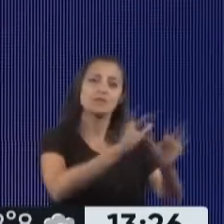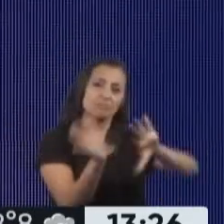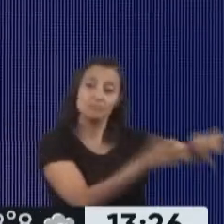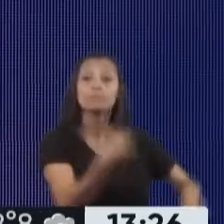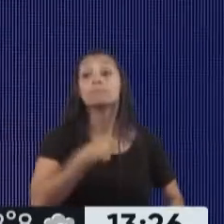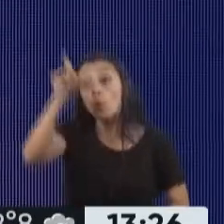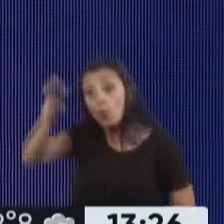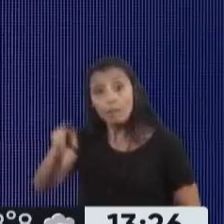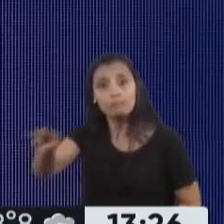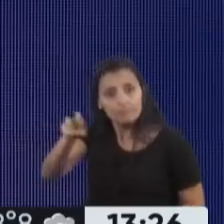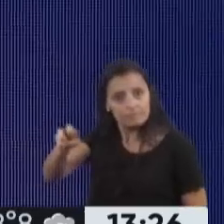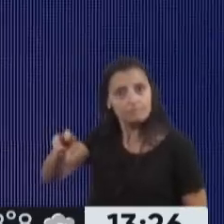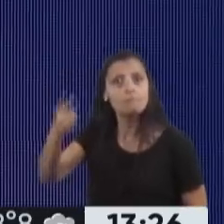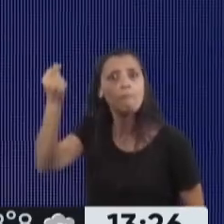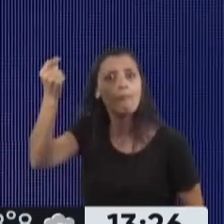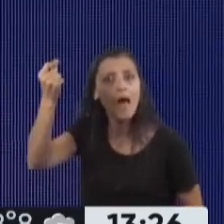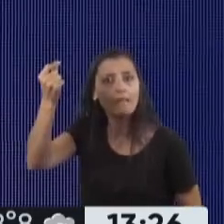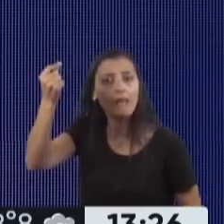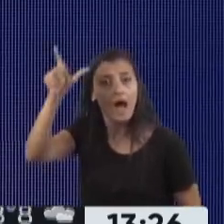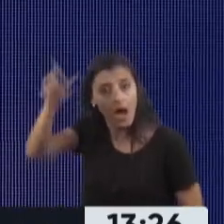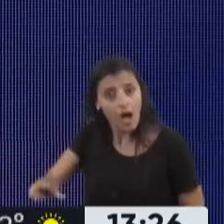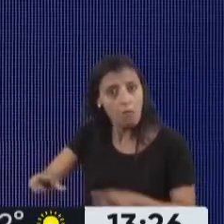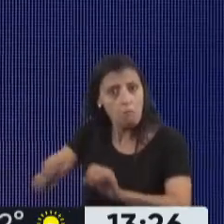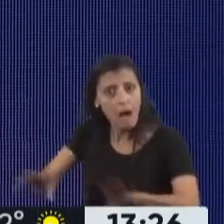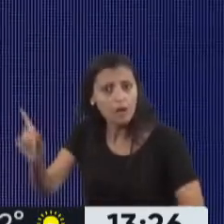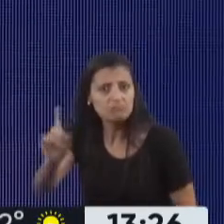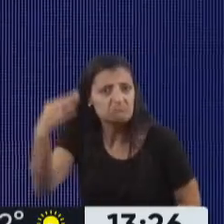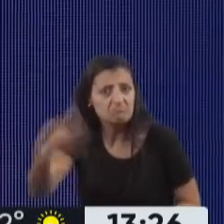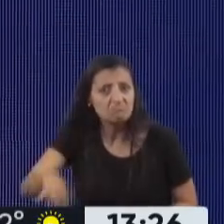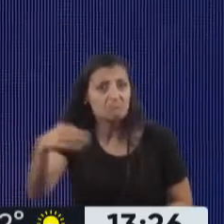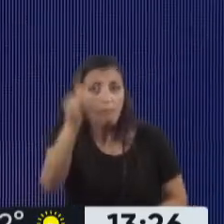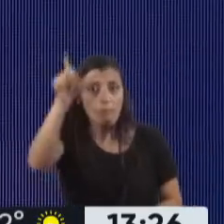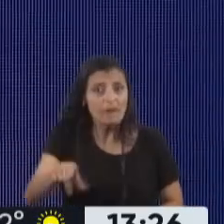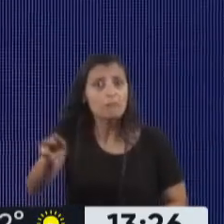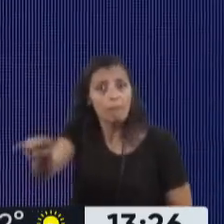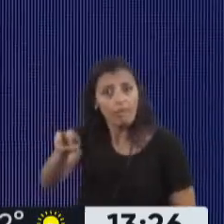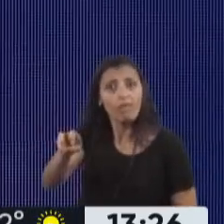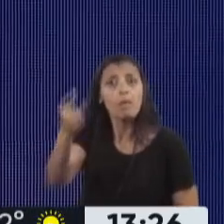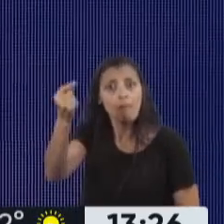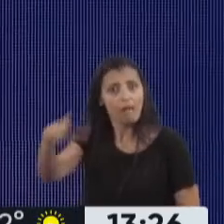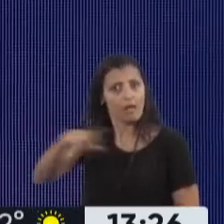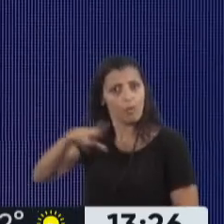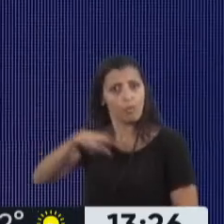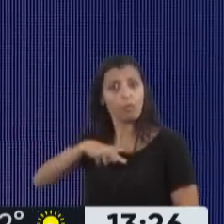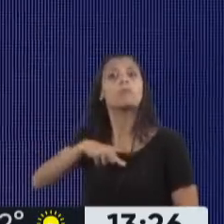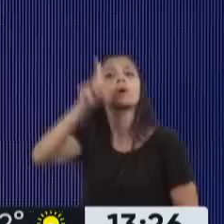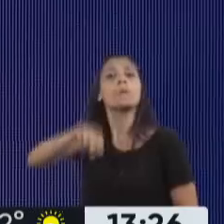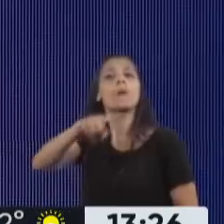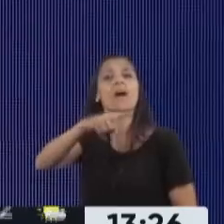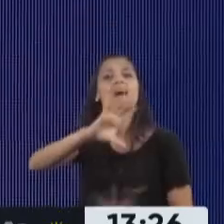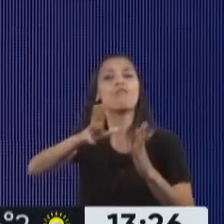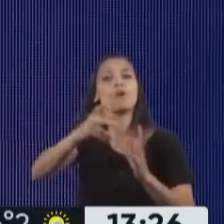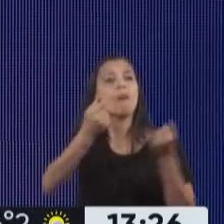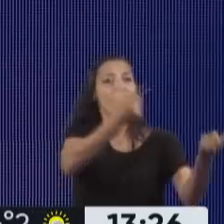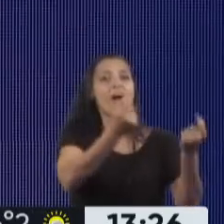gana dinero no es un malvado, para nosotros el que gana dinero es un benefactor social. Es decir, es